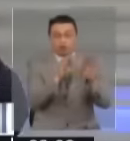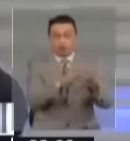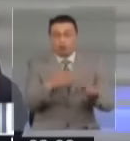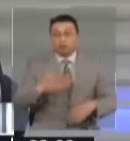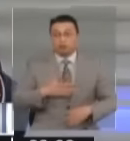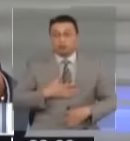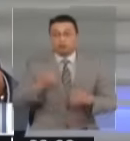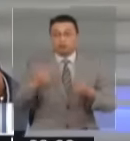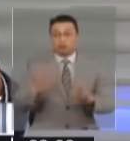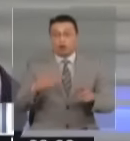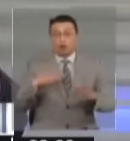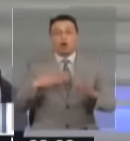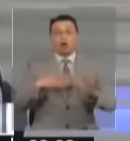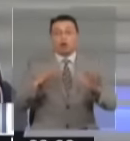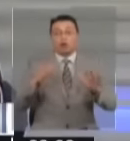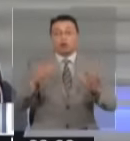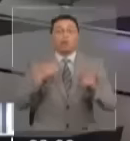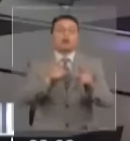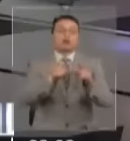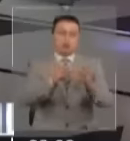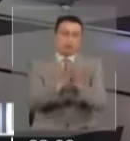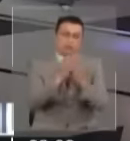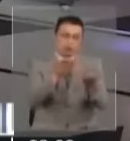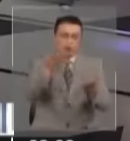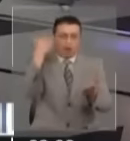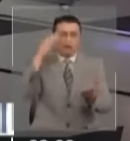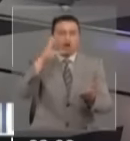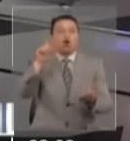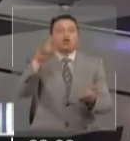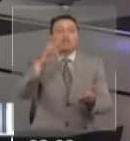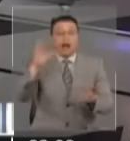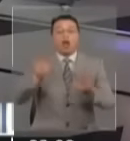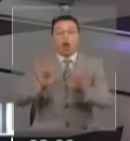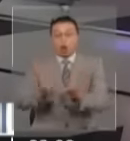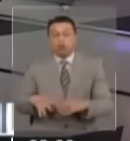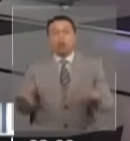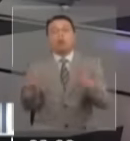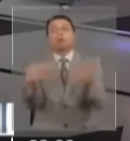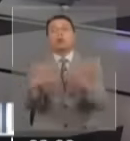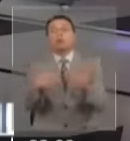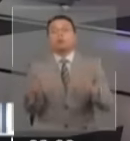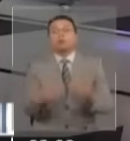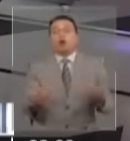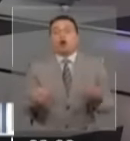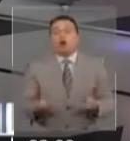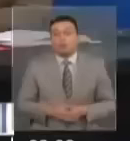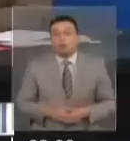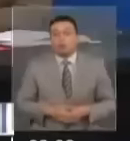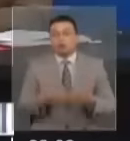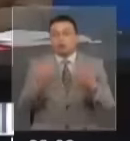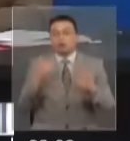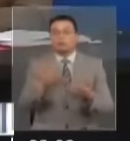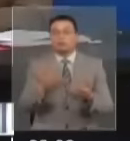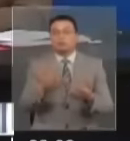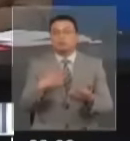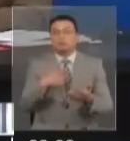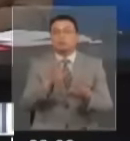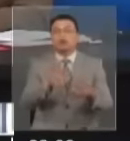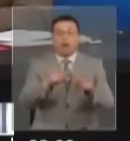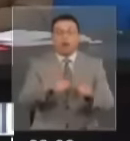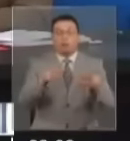me permitamos que hable. Alcalde, pero usted era concejal, se perdieron los computadores. No, los computadores no se perdieron cuando yo era concejal.